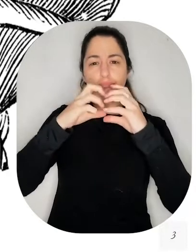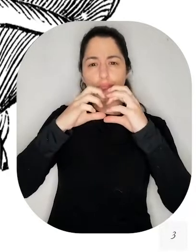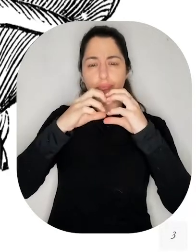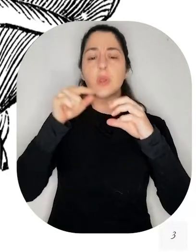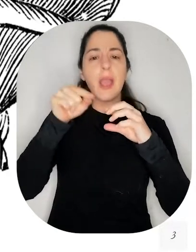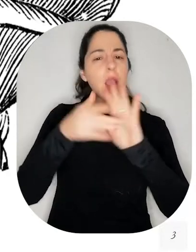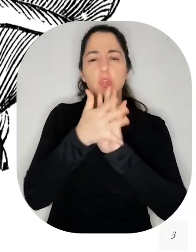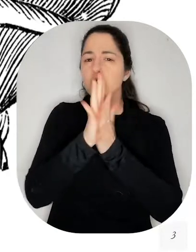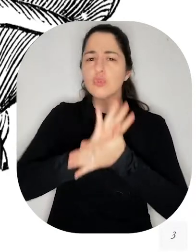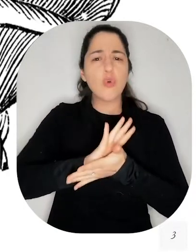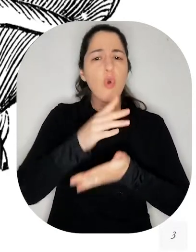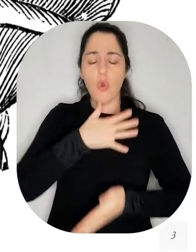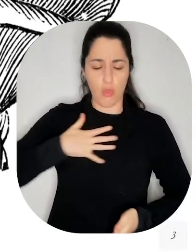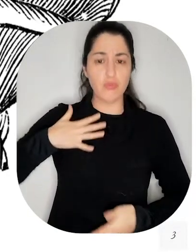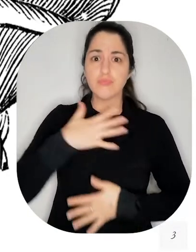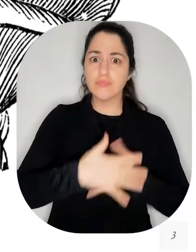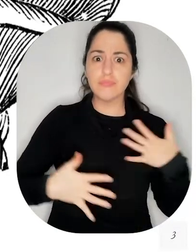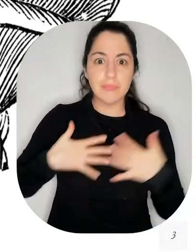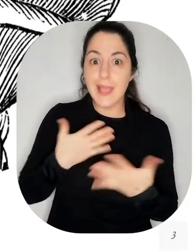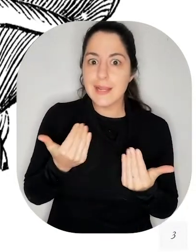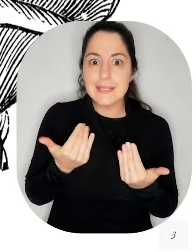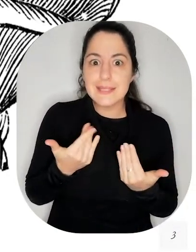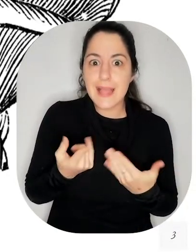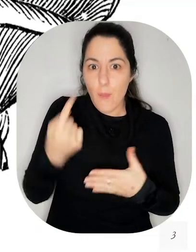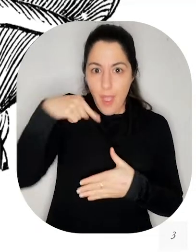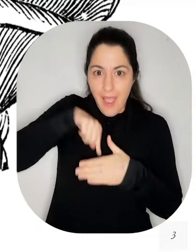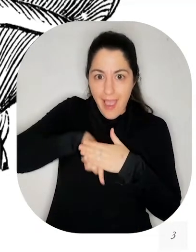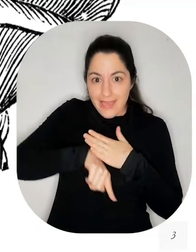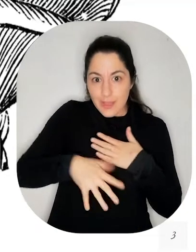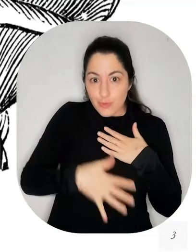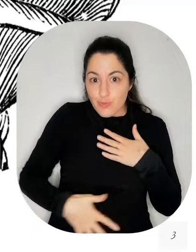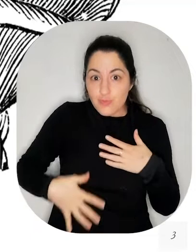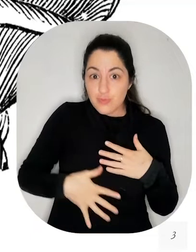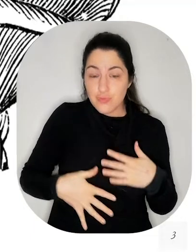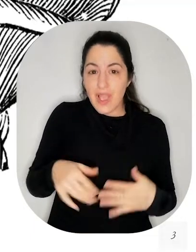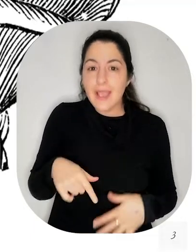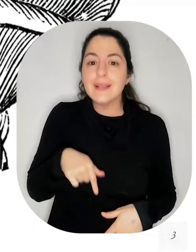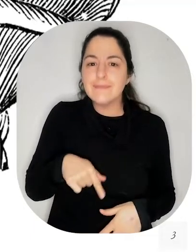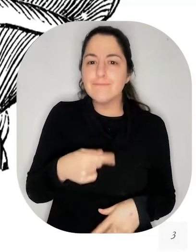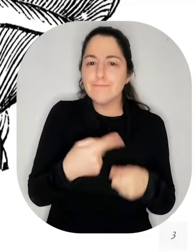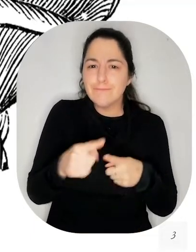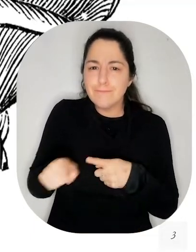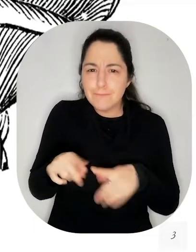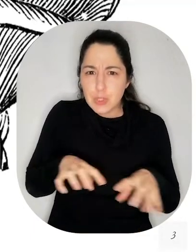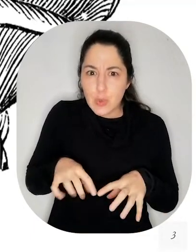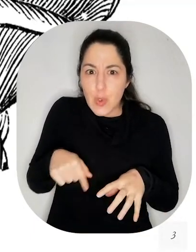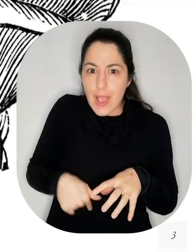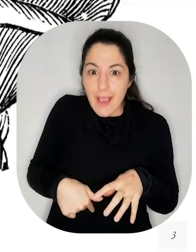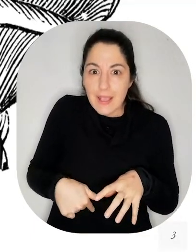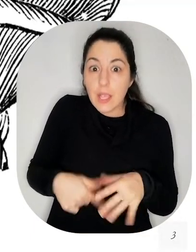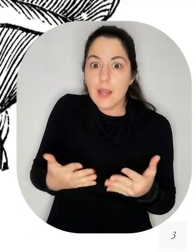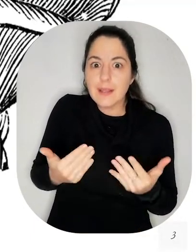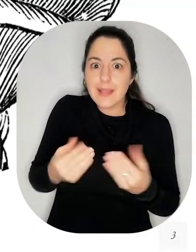sistema nervioso y a todo nivel. Dependemos muchísimo de estos bichitos que viven en nuestro sistema digestivo, y una